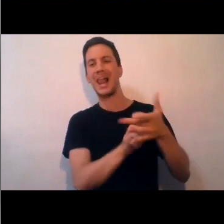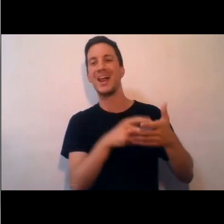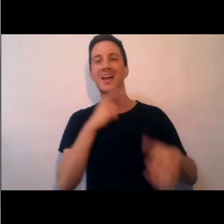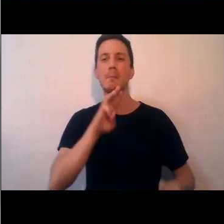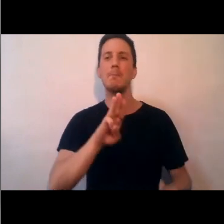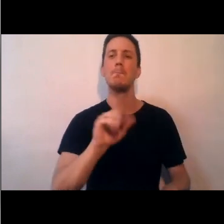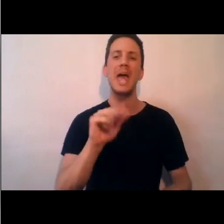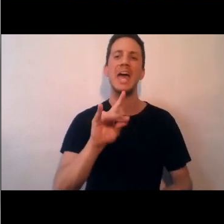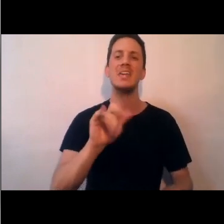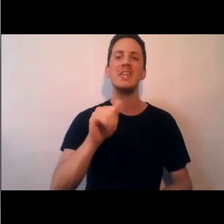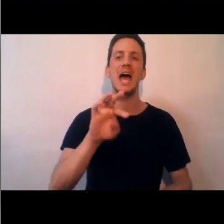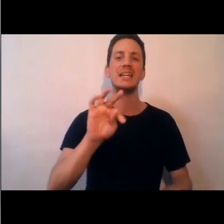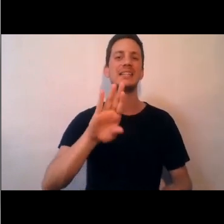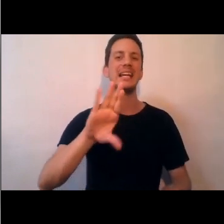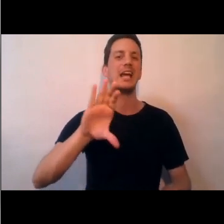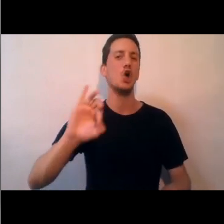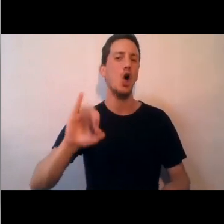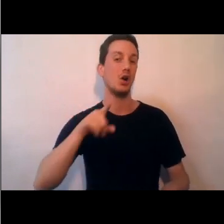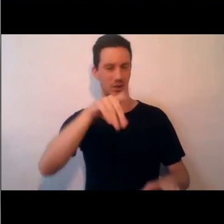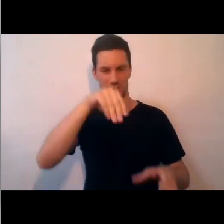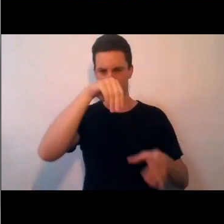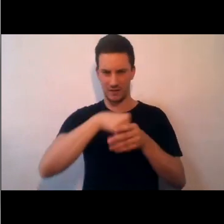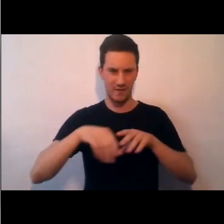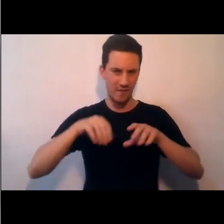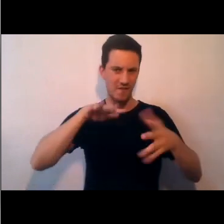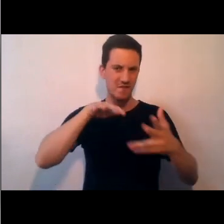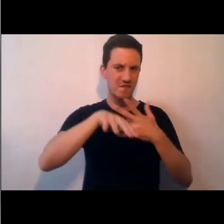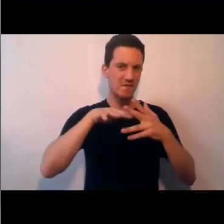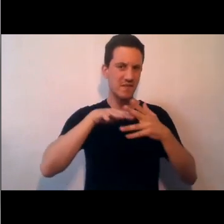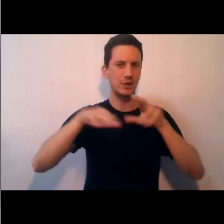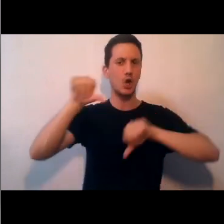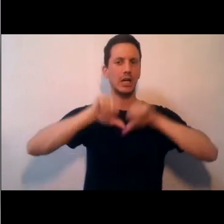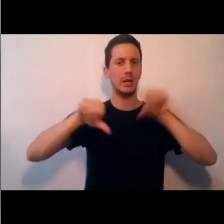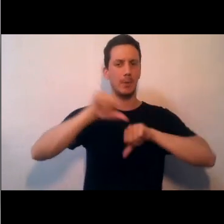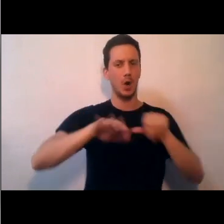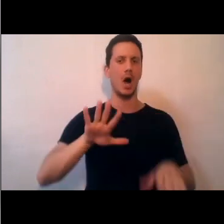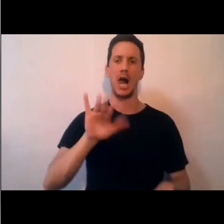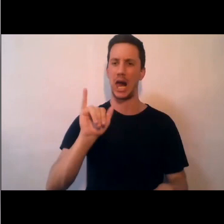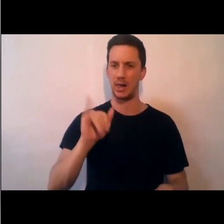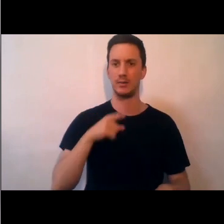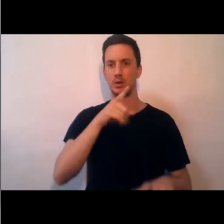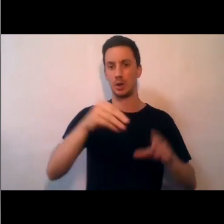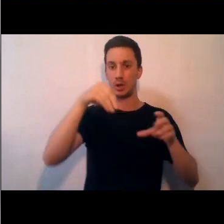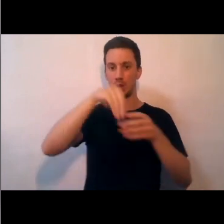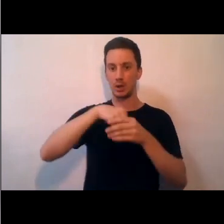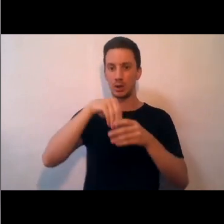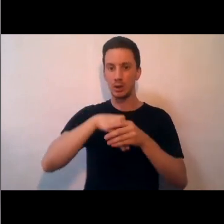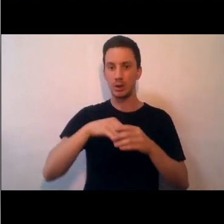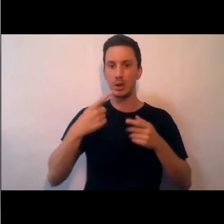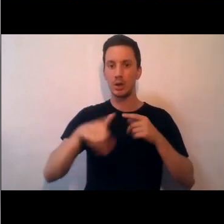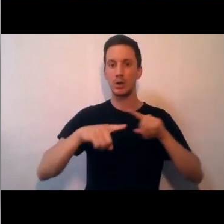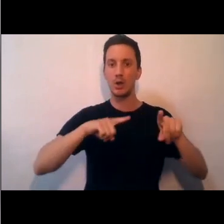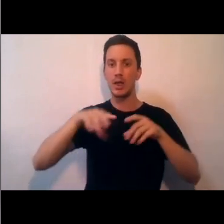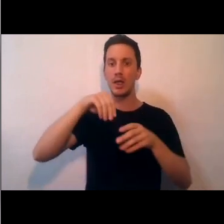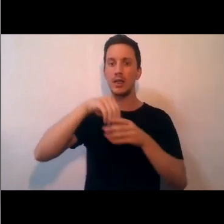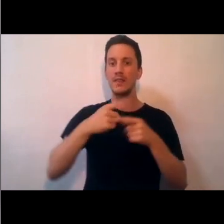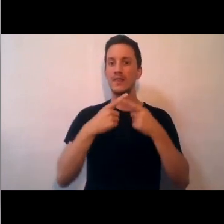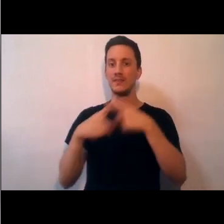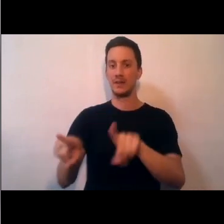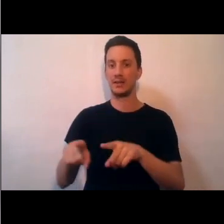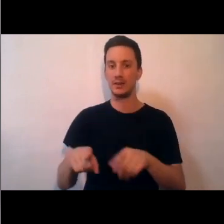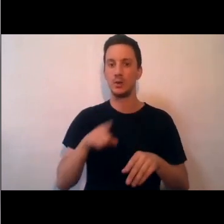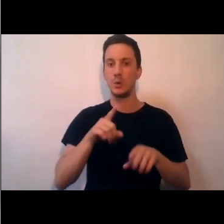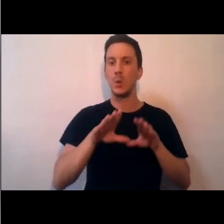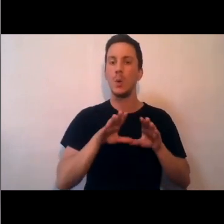la mayoría llevan filtros químicos. Y entonces estos tienen compuestos químicos y el mecanismo de acción es diferente. Hacen,